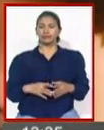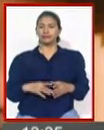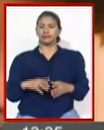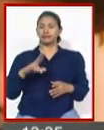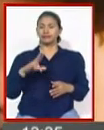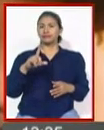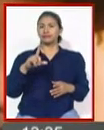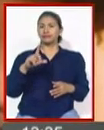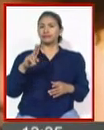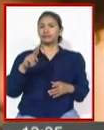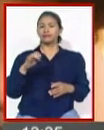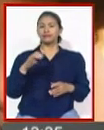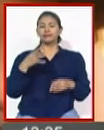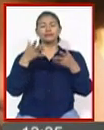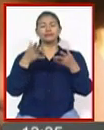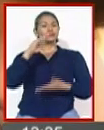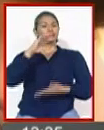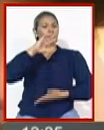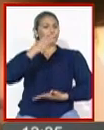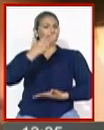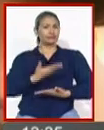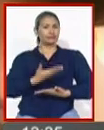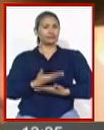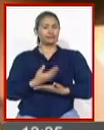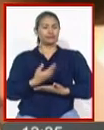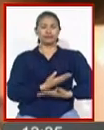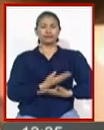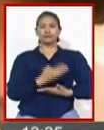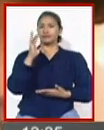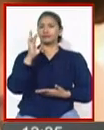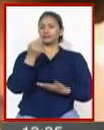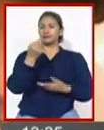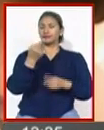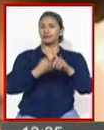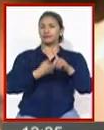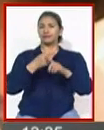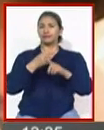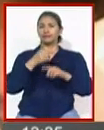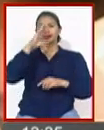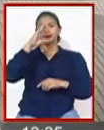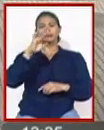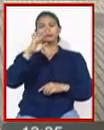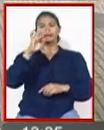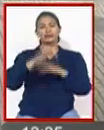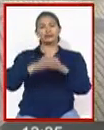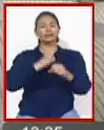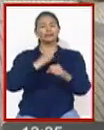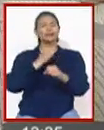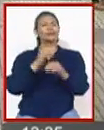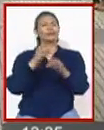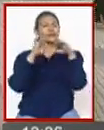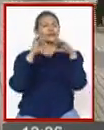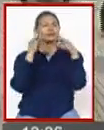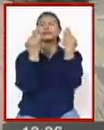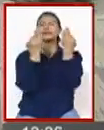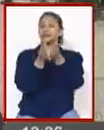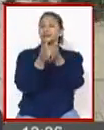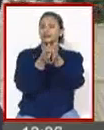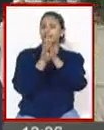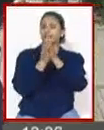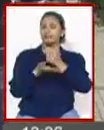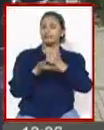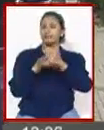Llampa deja en la orfandad a 2 menores de edad, una bebé de 7 meses y un niño de 8 añitos. La familia pide